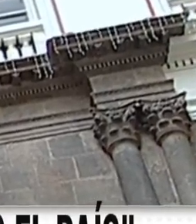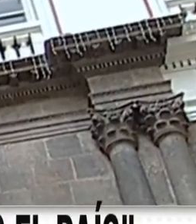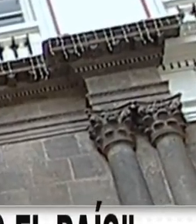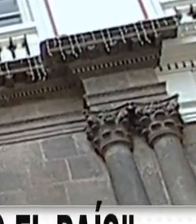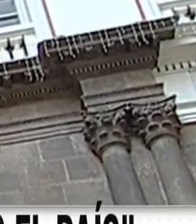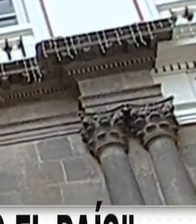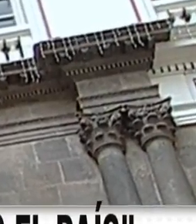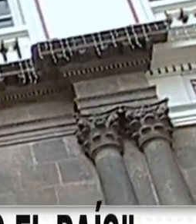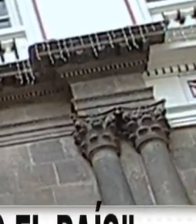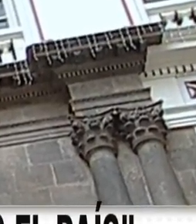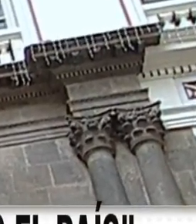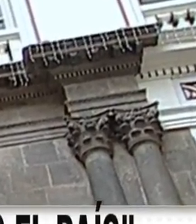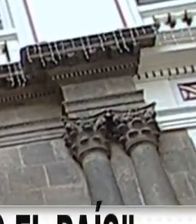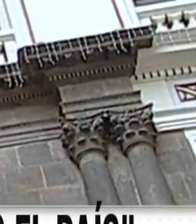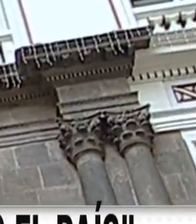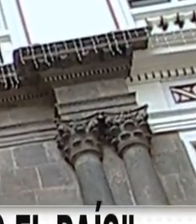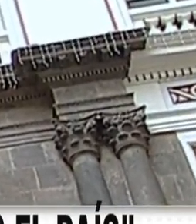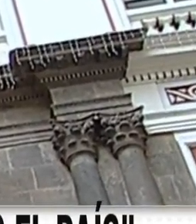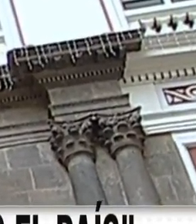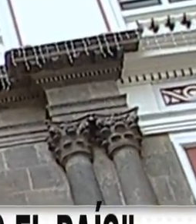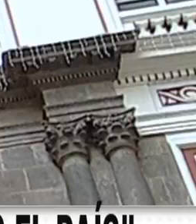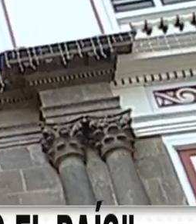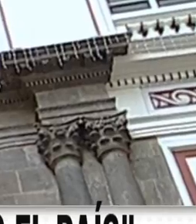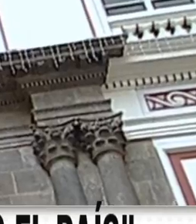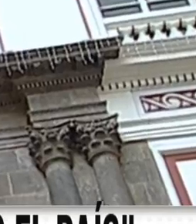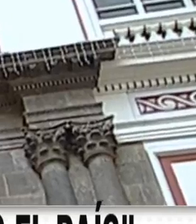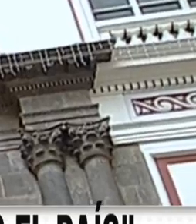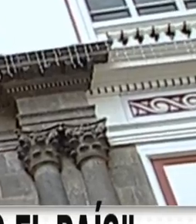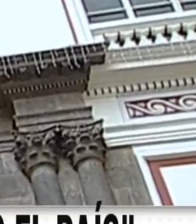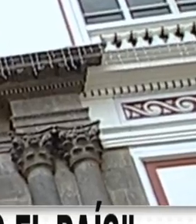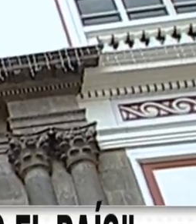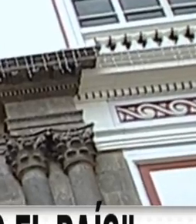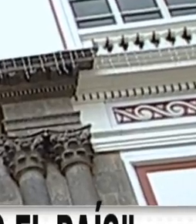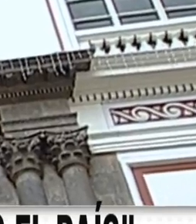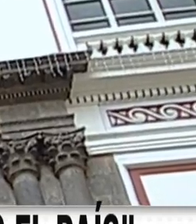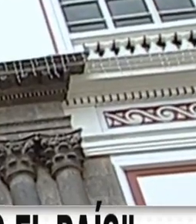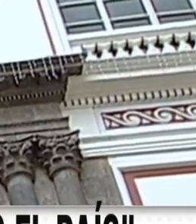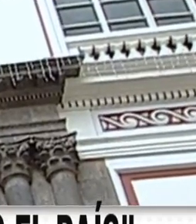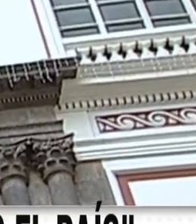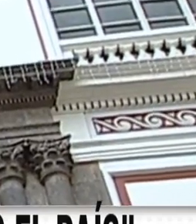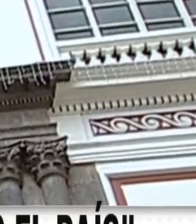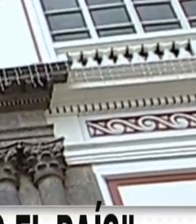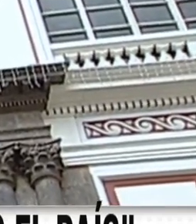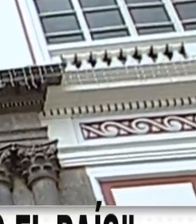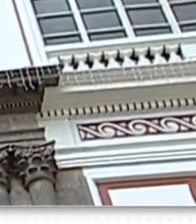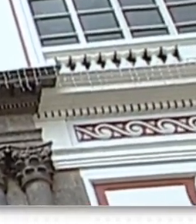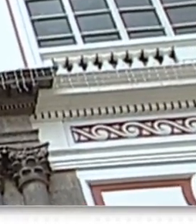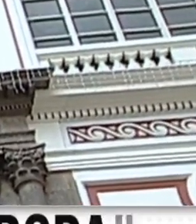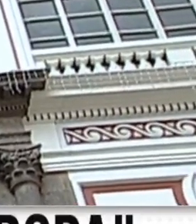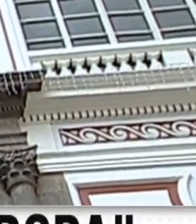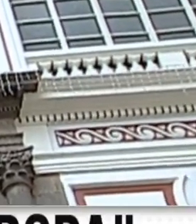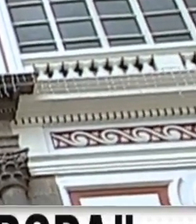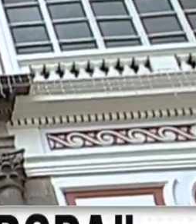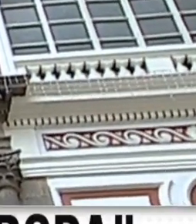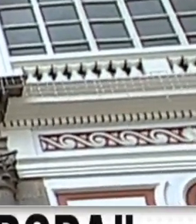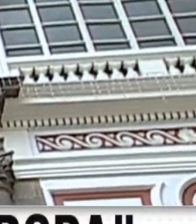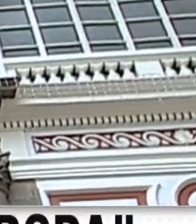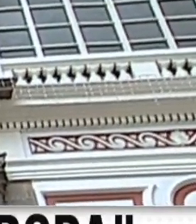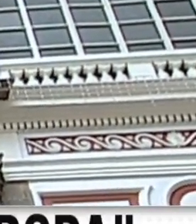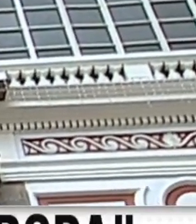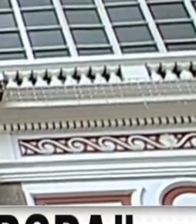el coronavirus. También se ha decidido suspender los vuelos desde y hacia Europa a partir de las 0 horas del día